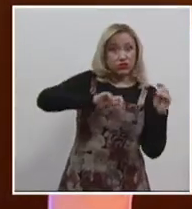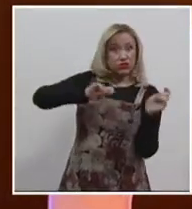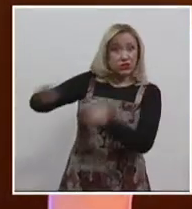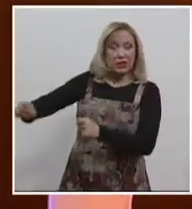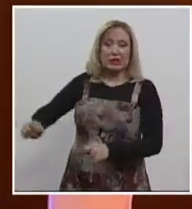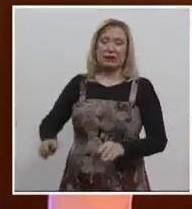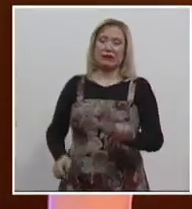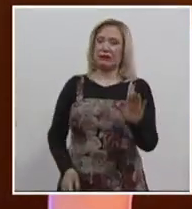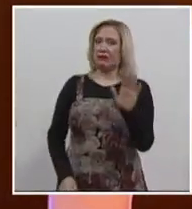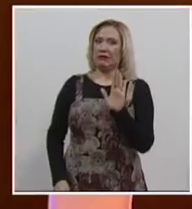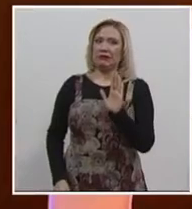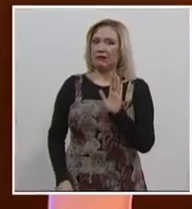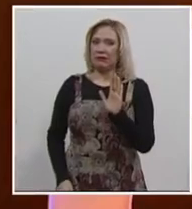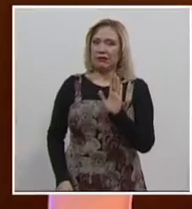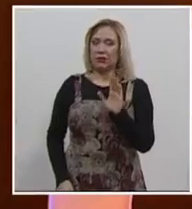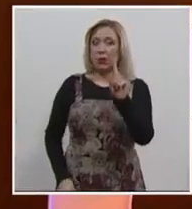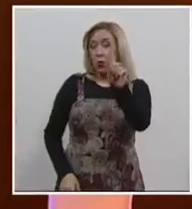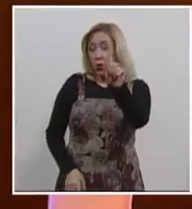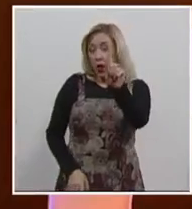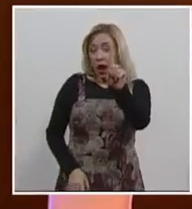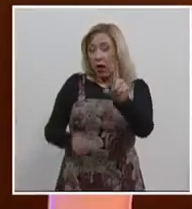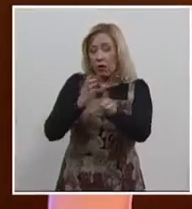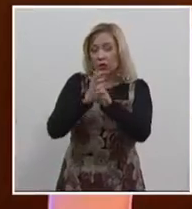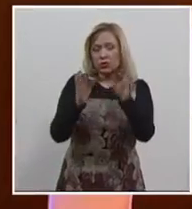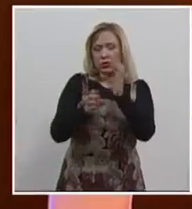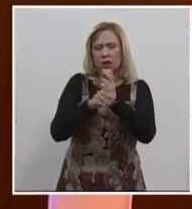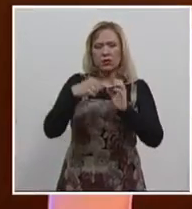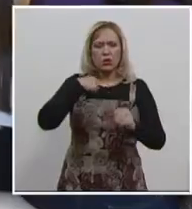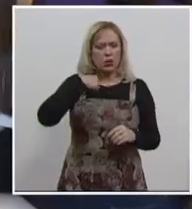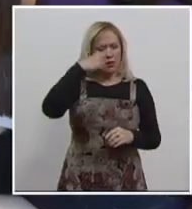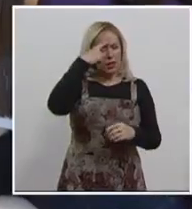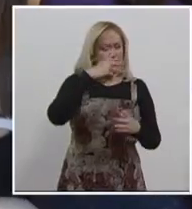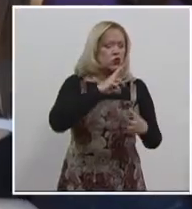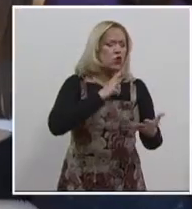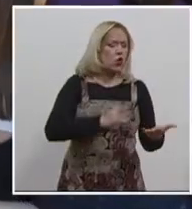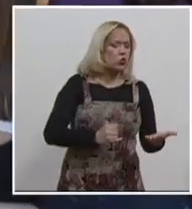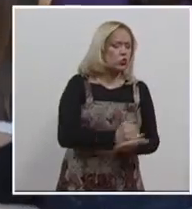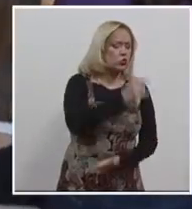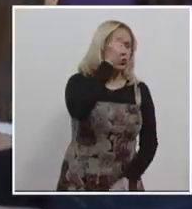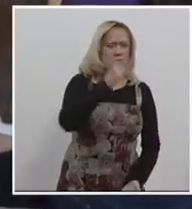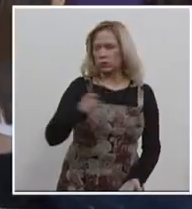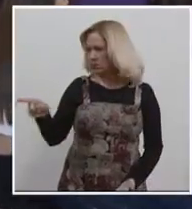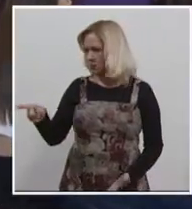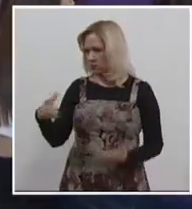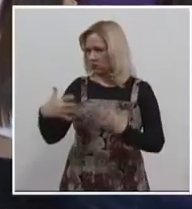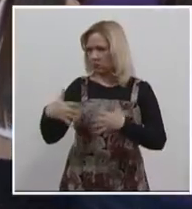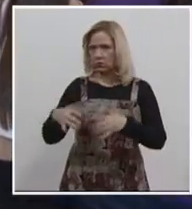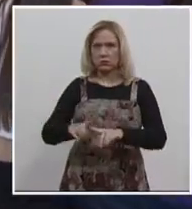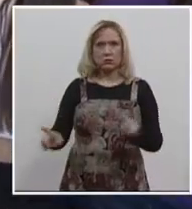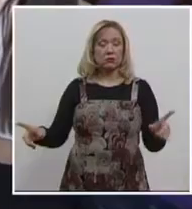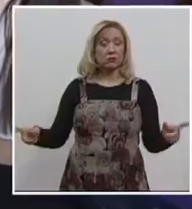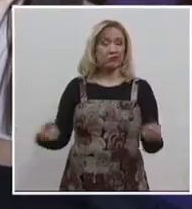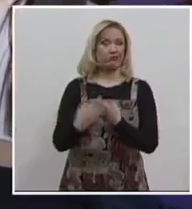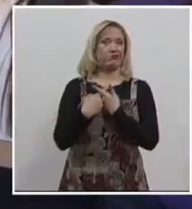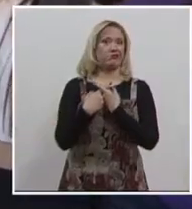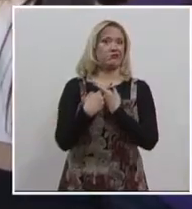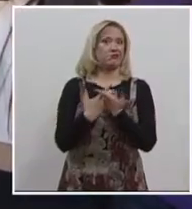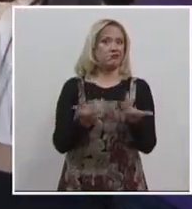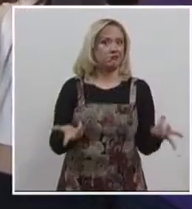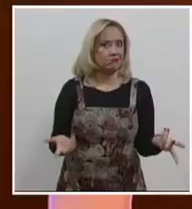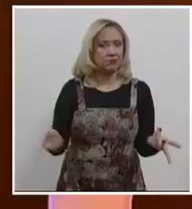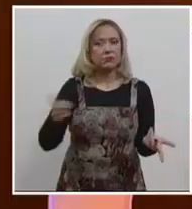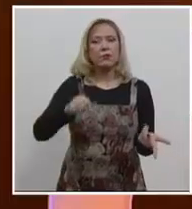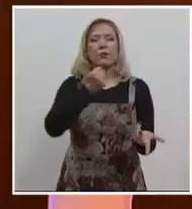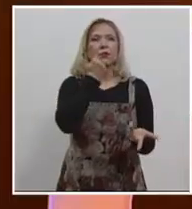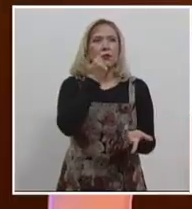veces una arista hace cambiar la solución que tú traías. A pregunta expresa de los estudiantes, los jueces